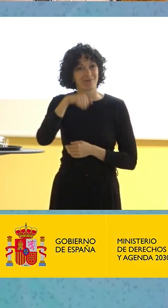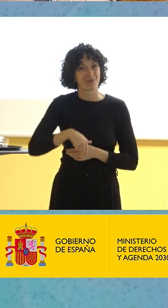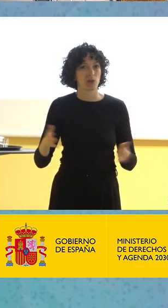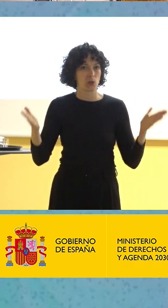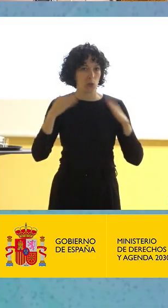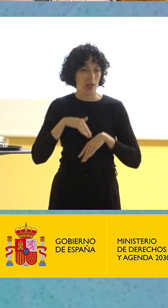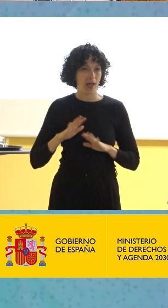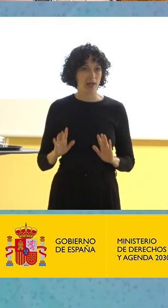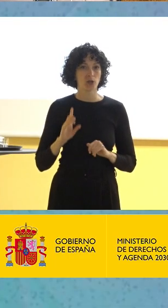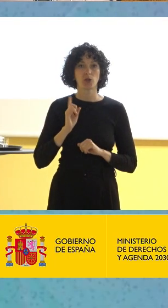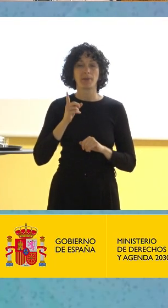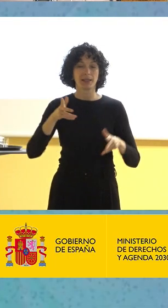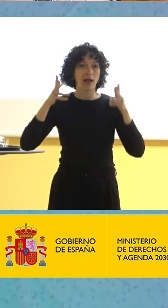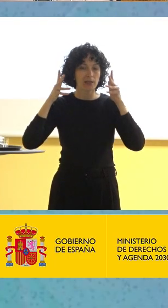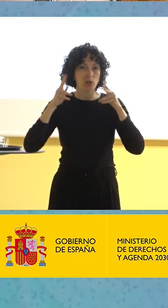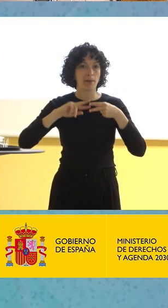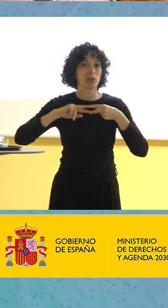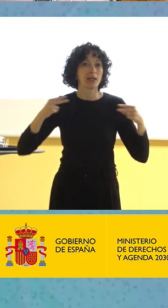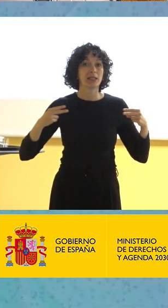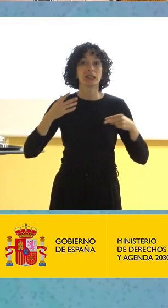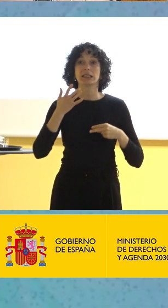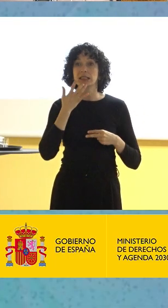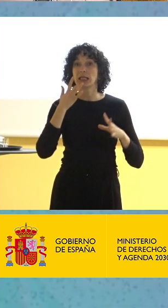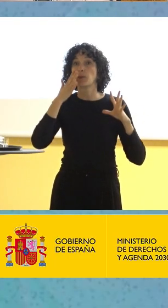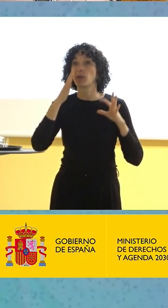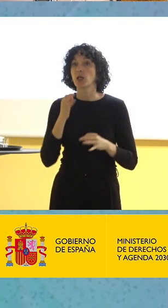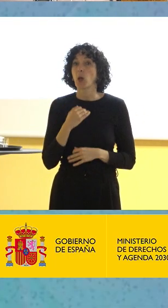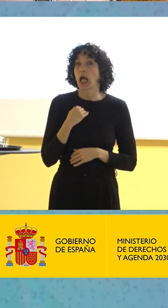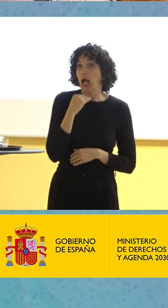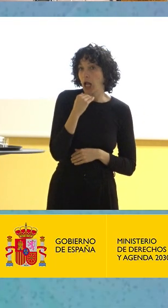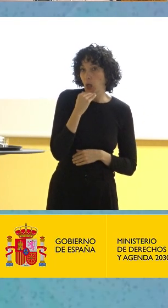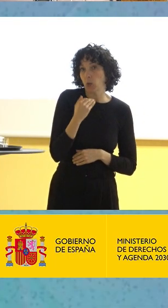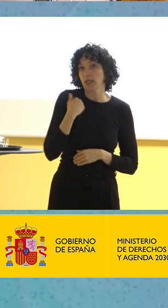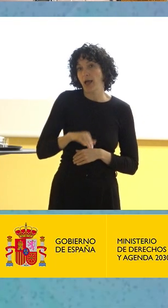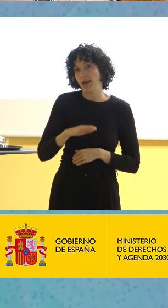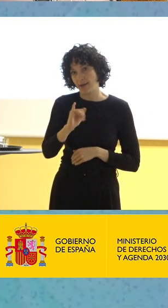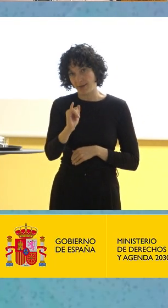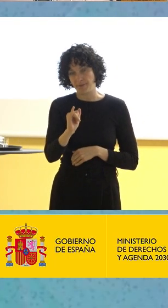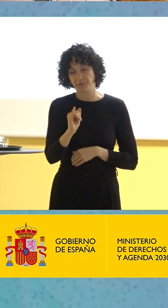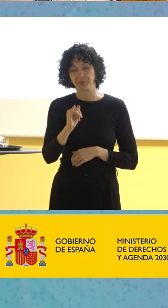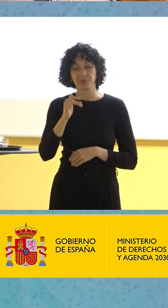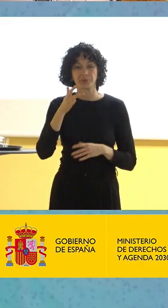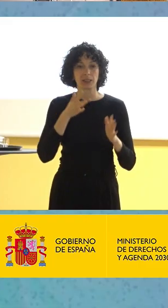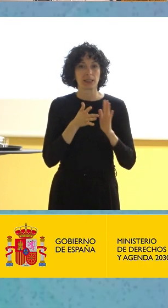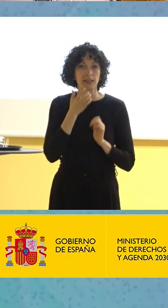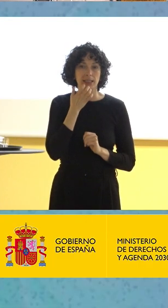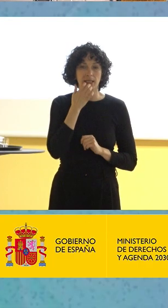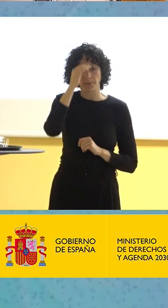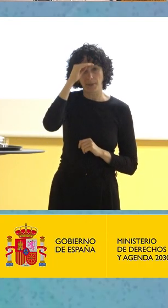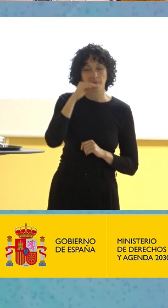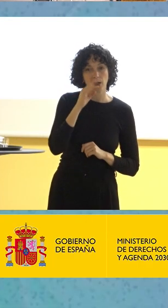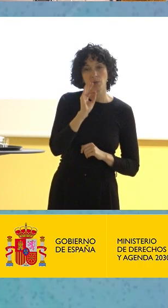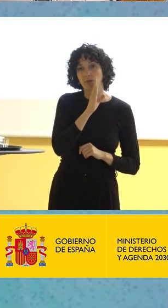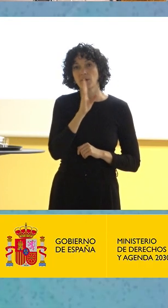bien se ofrece asesoramiento genético cuando existe cierto riesgo. Es decir, cuando hay progenitores afectados por